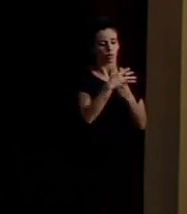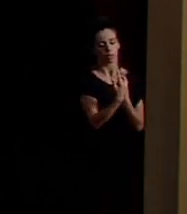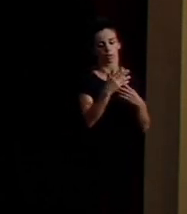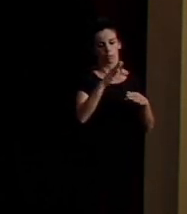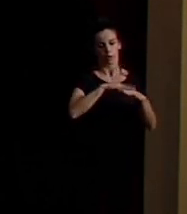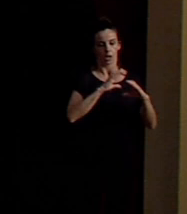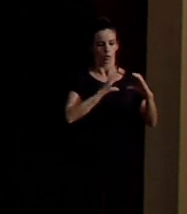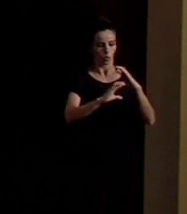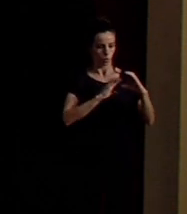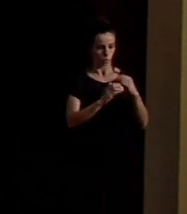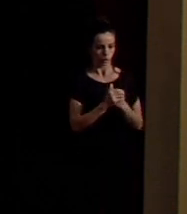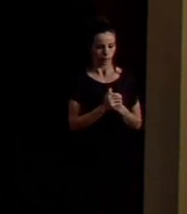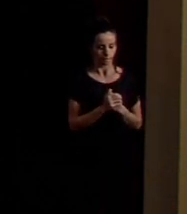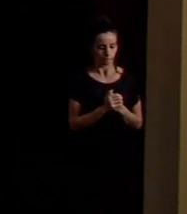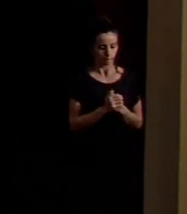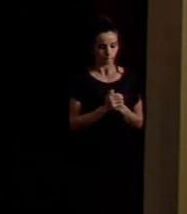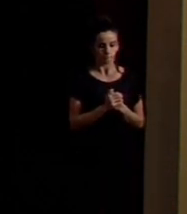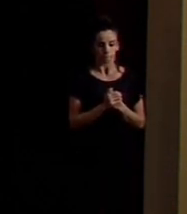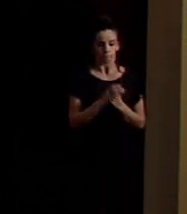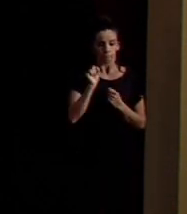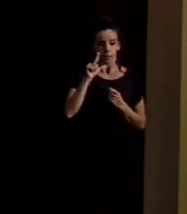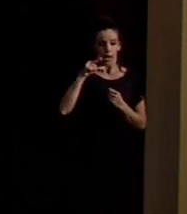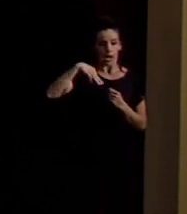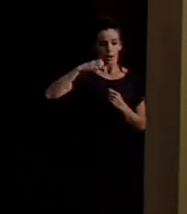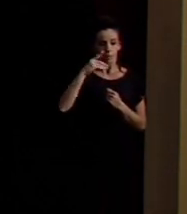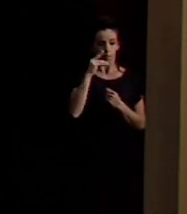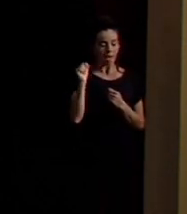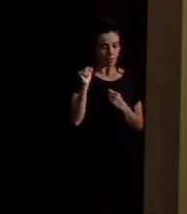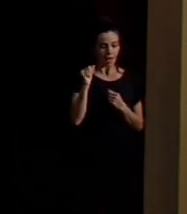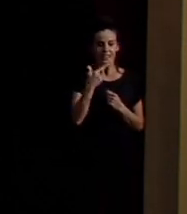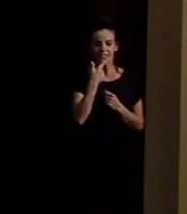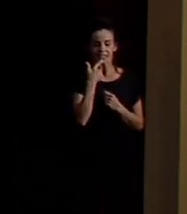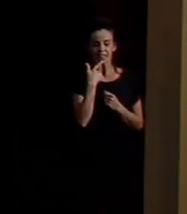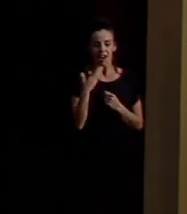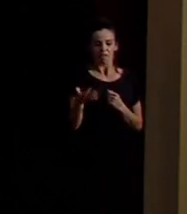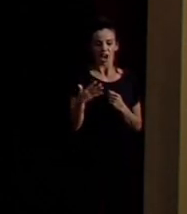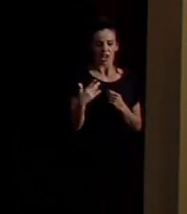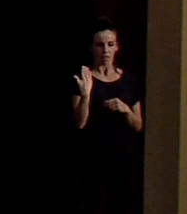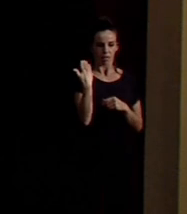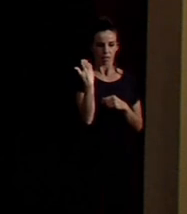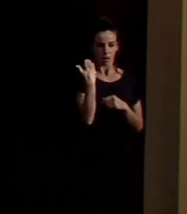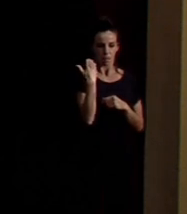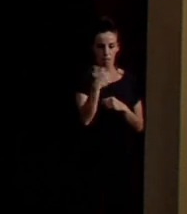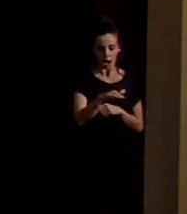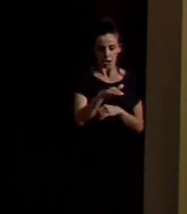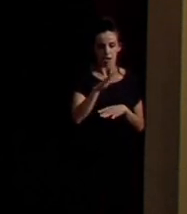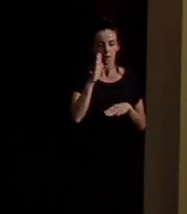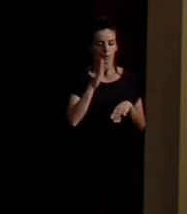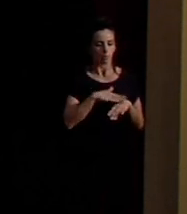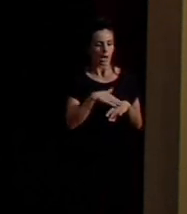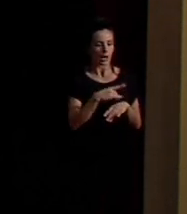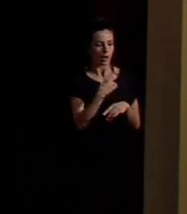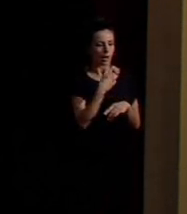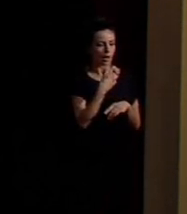comunicación. Beatriz Ranea habla de la banalidad del mal para referirse a